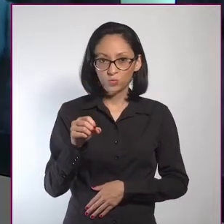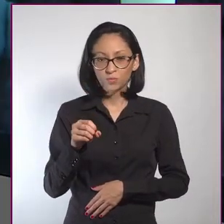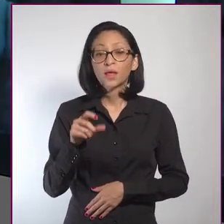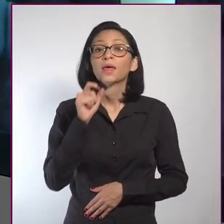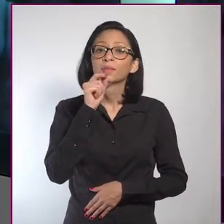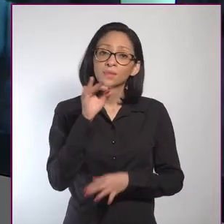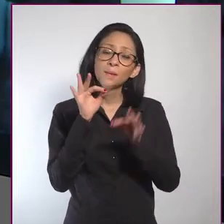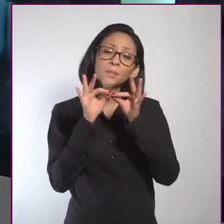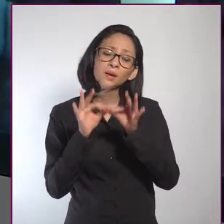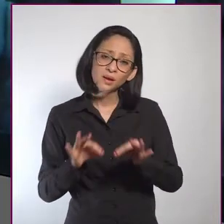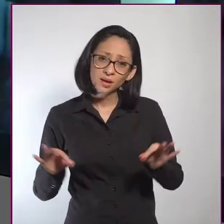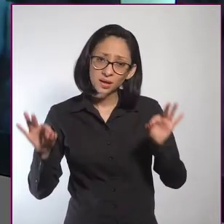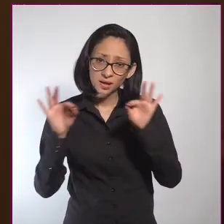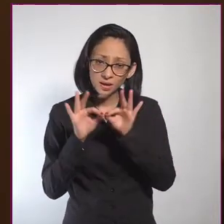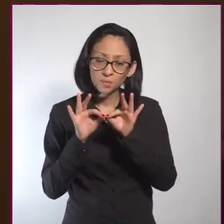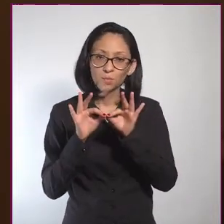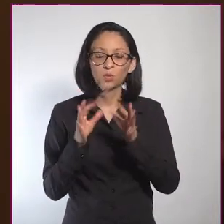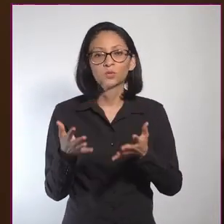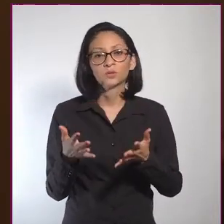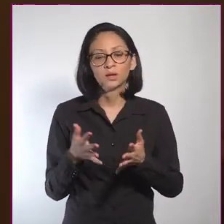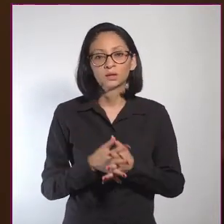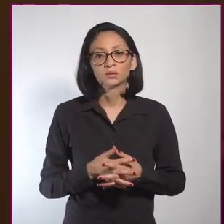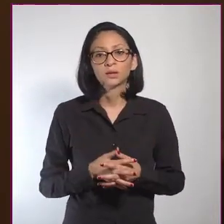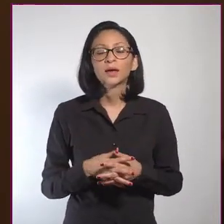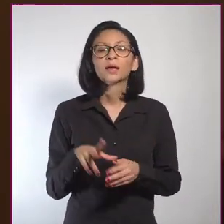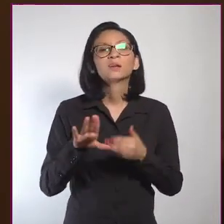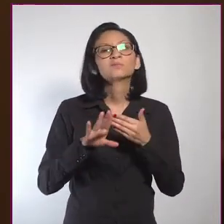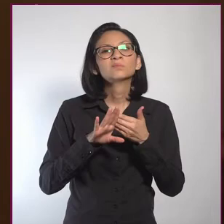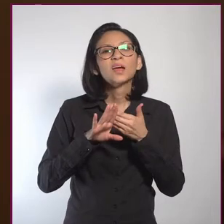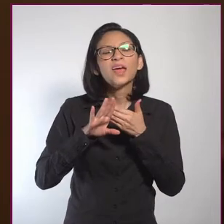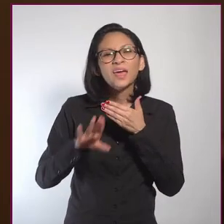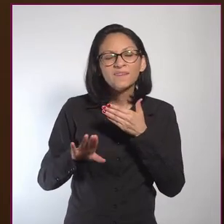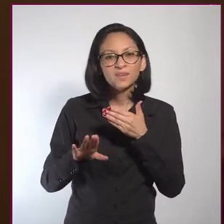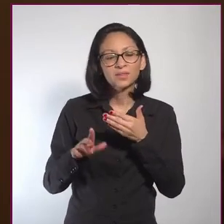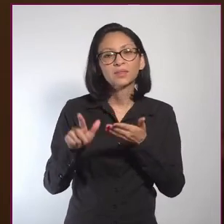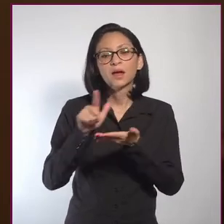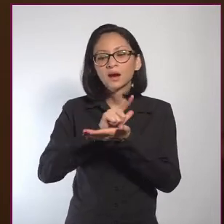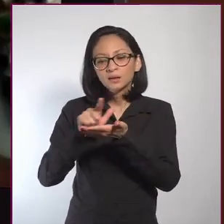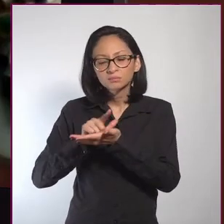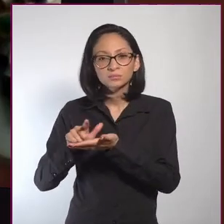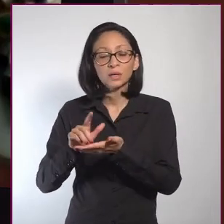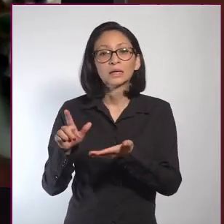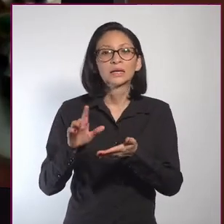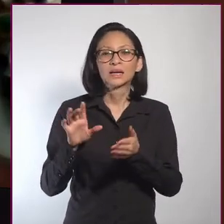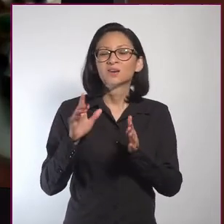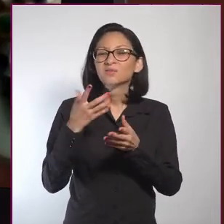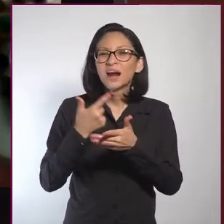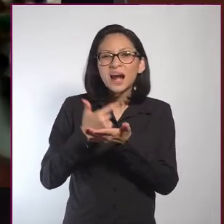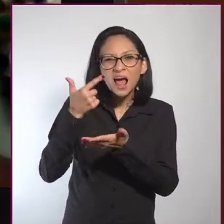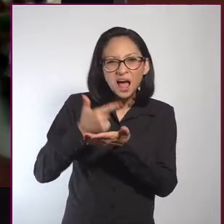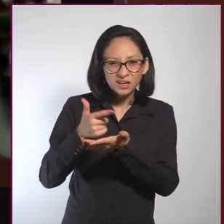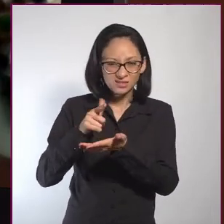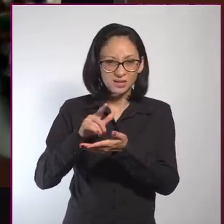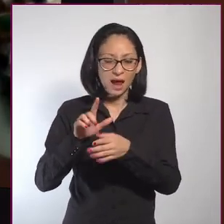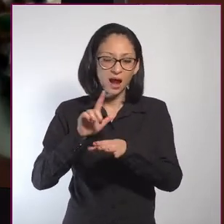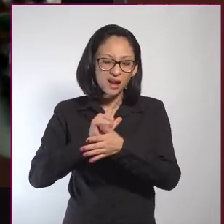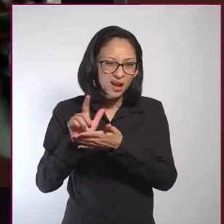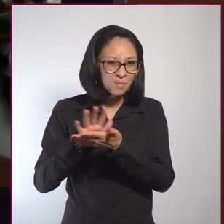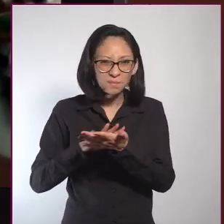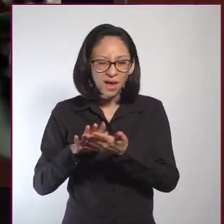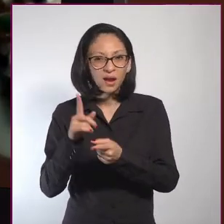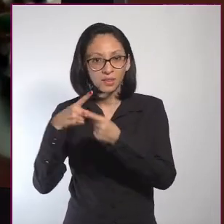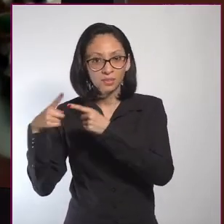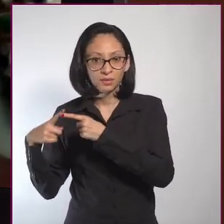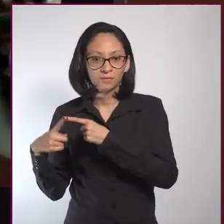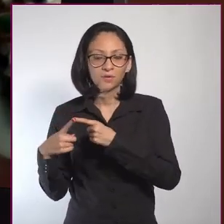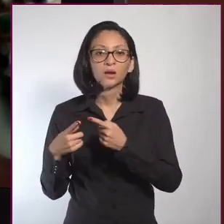la higiene cotidiana para evitar el acúmulo de grasa en la piel. Y en las mujeres también es más